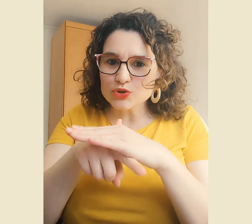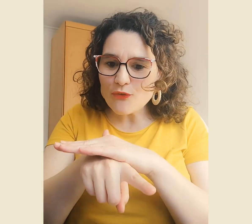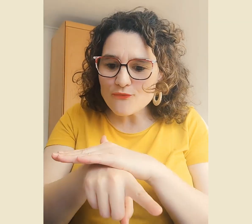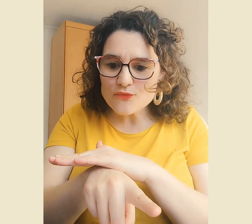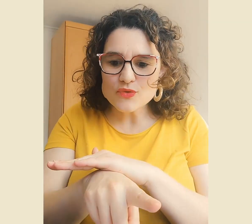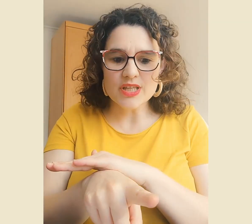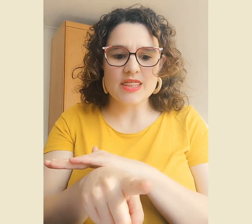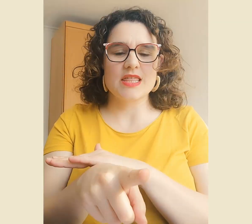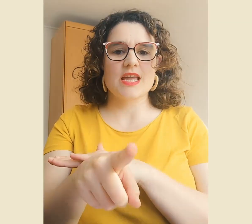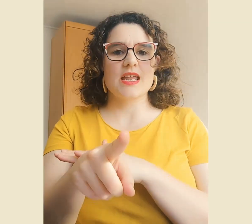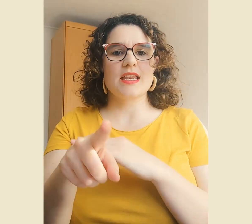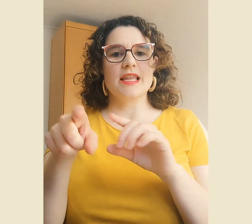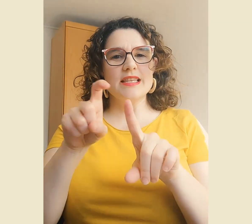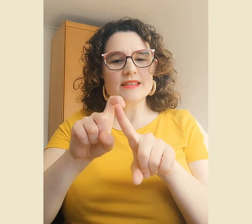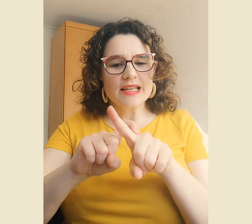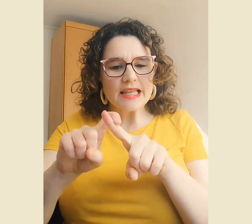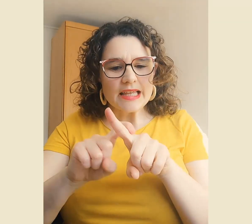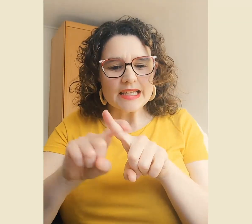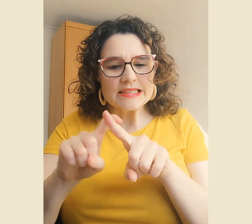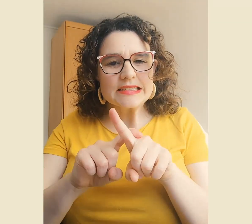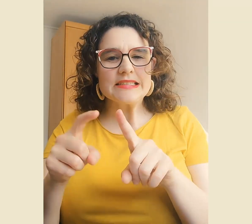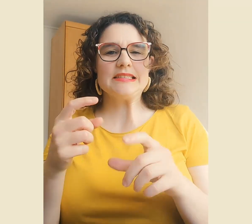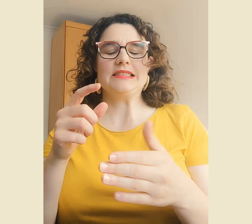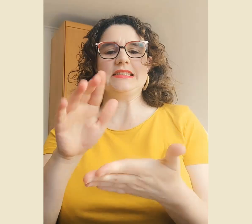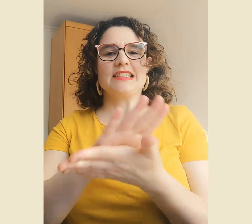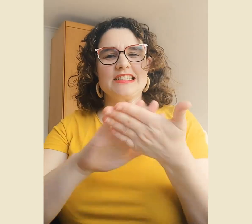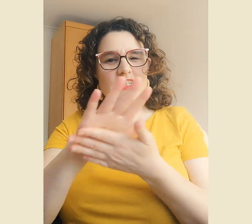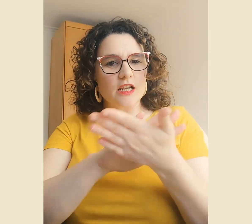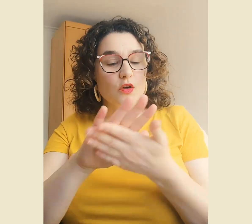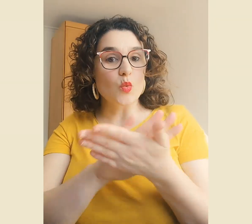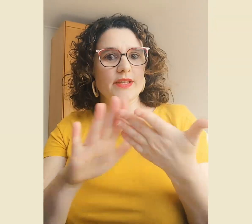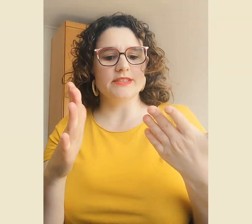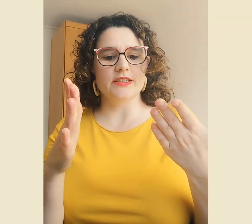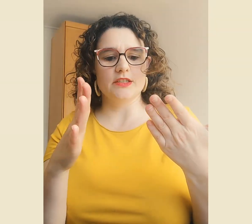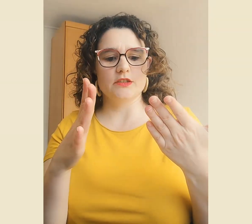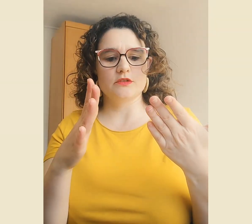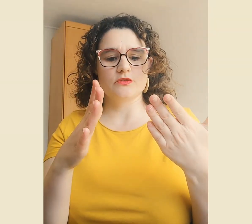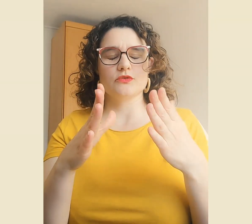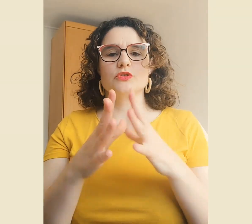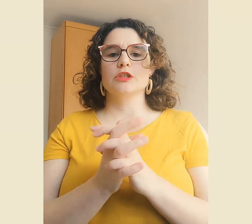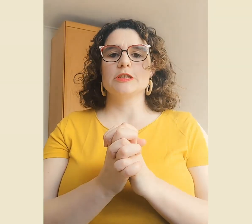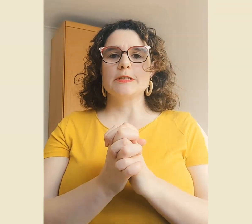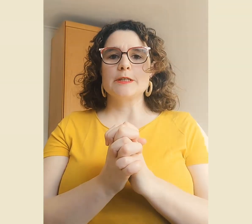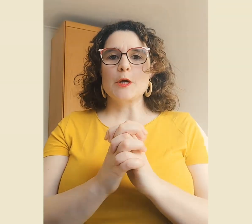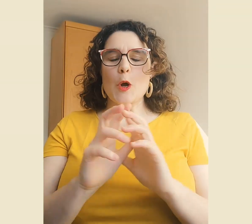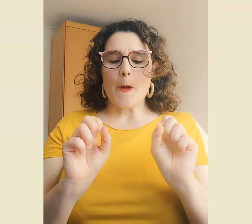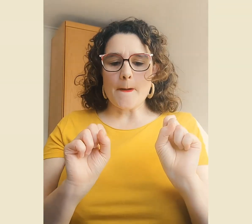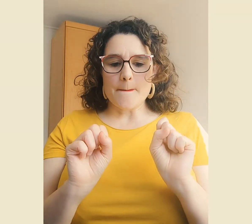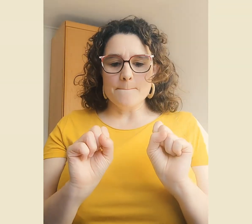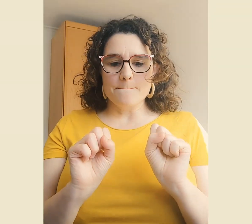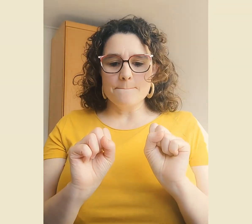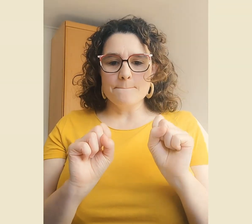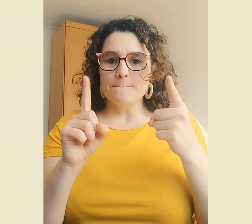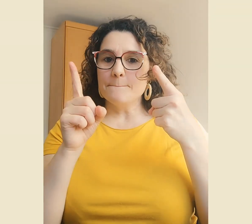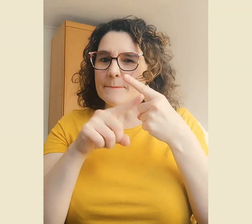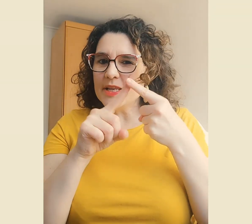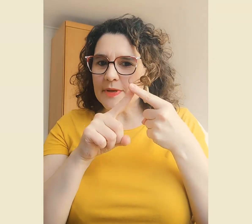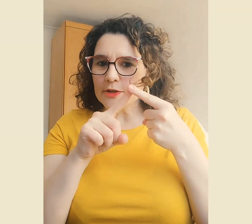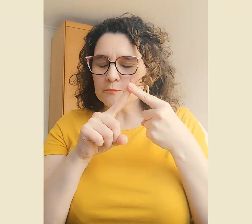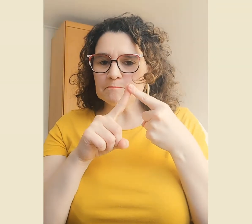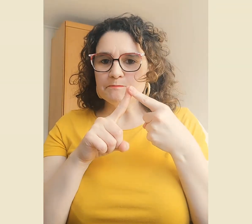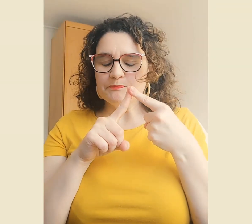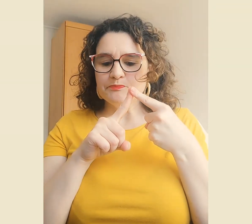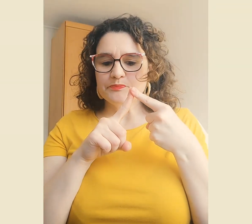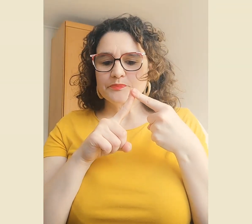que nos permitirán seguir profundizando en distintos aspectos y características de la lengua